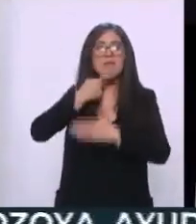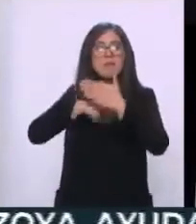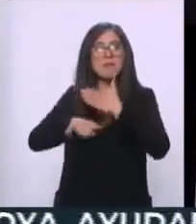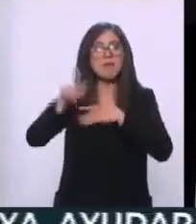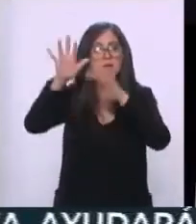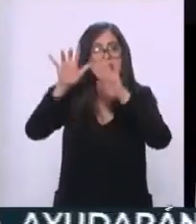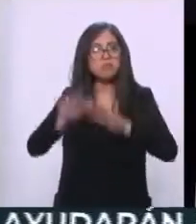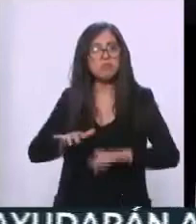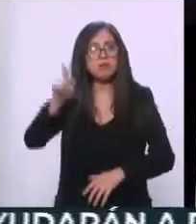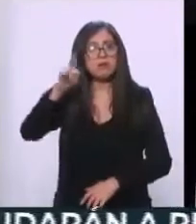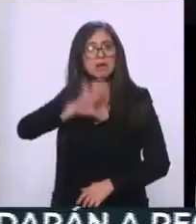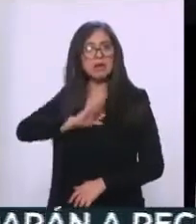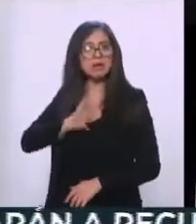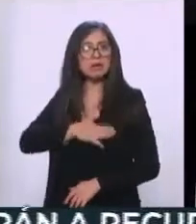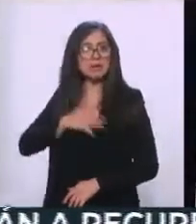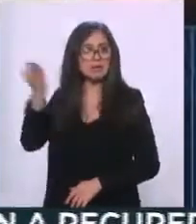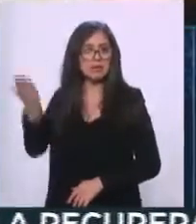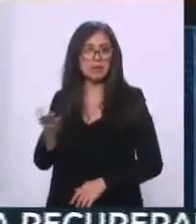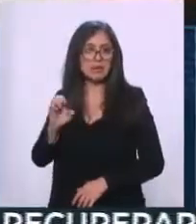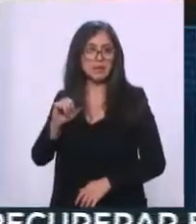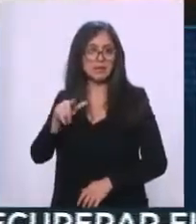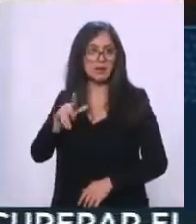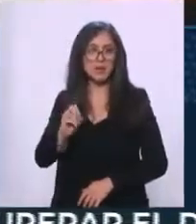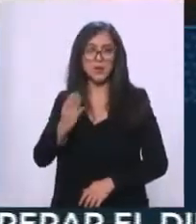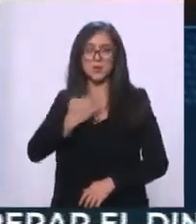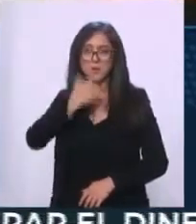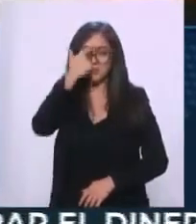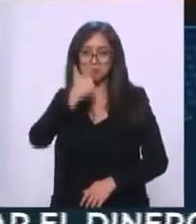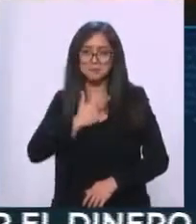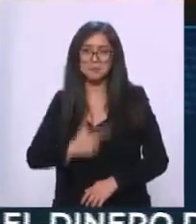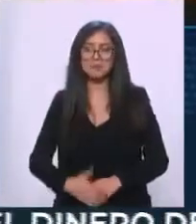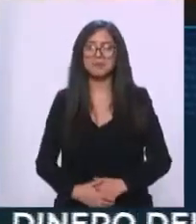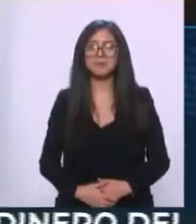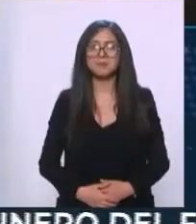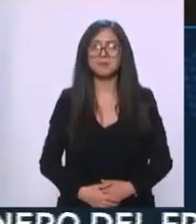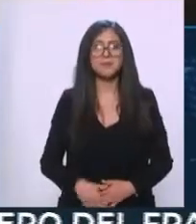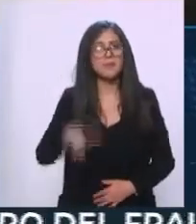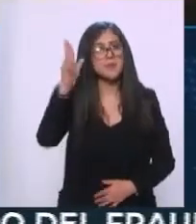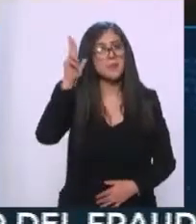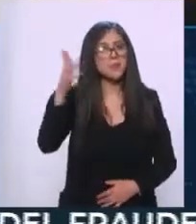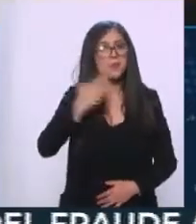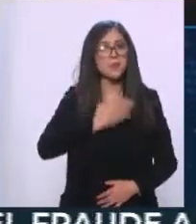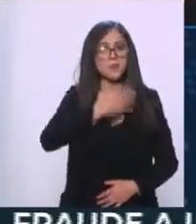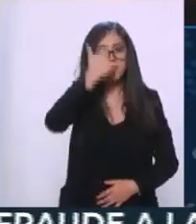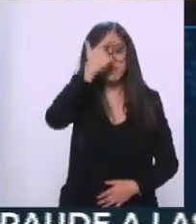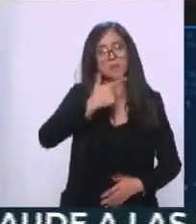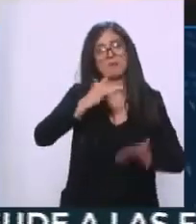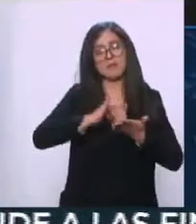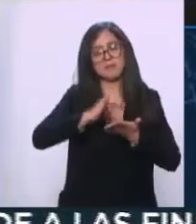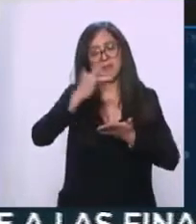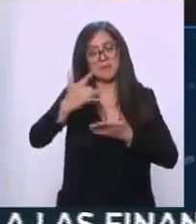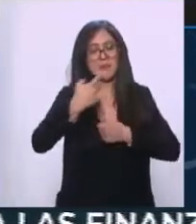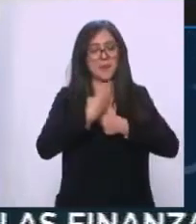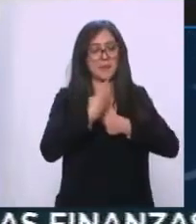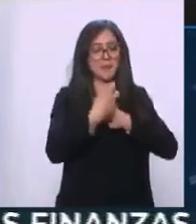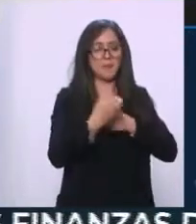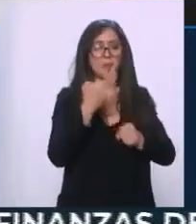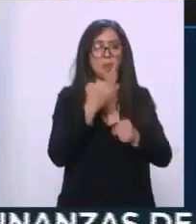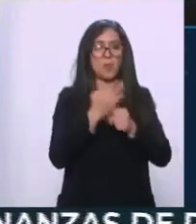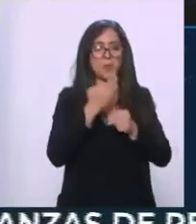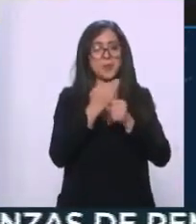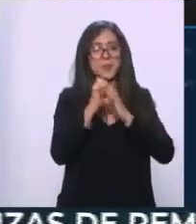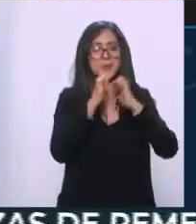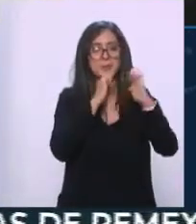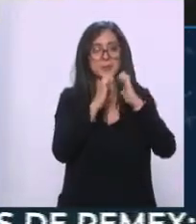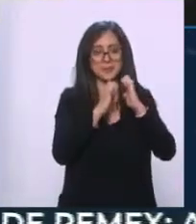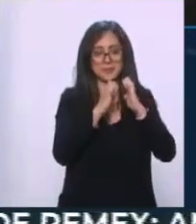allá en España. Buenas noches. Sí, ¿qué tal? Muy buenas noches. Gracias por la invitación a participar en su programa. Pues